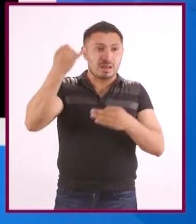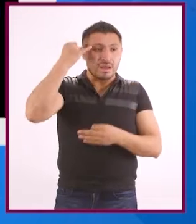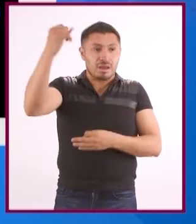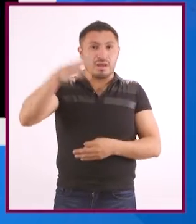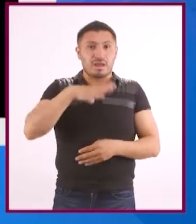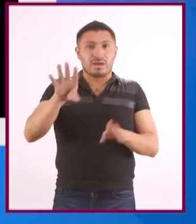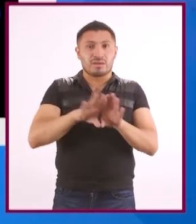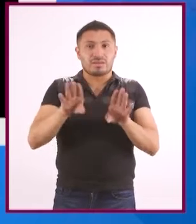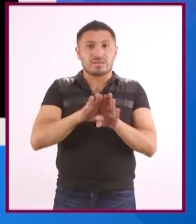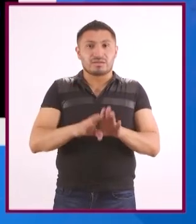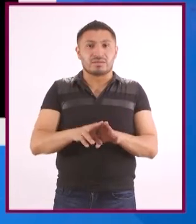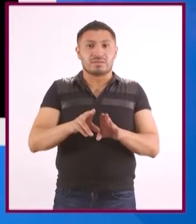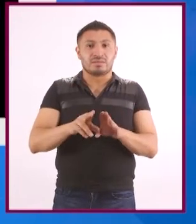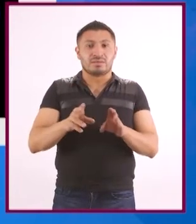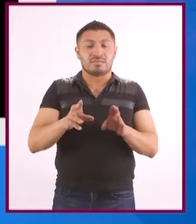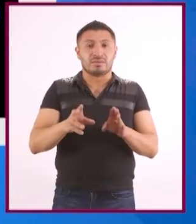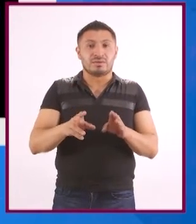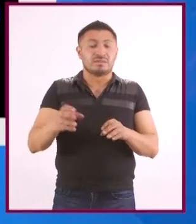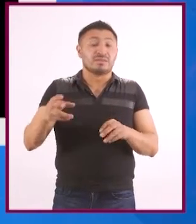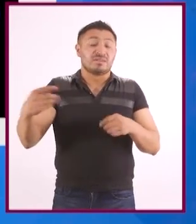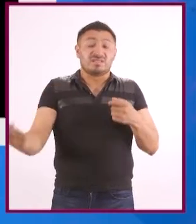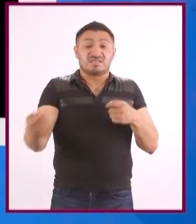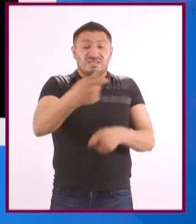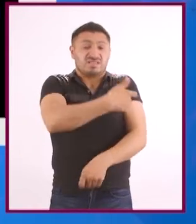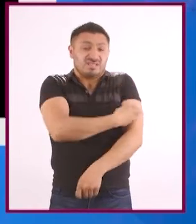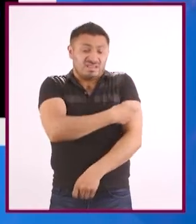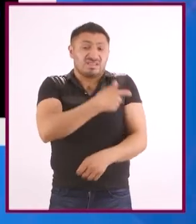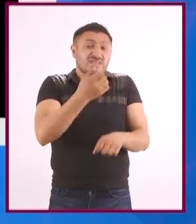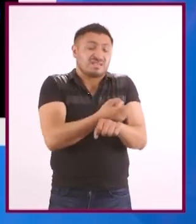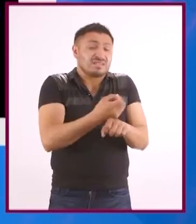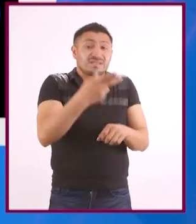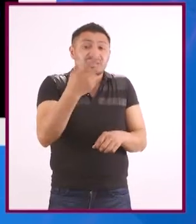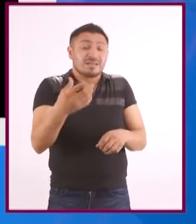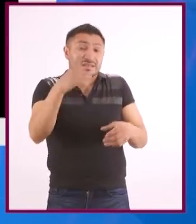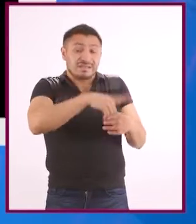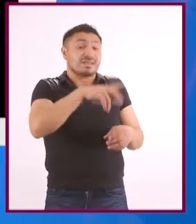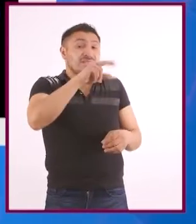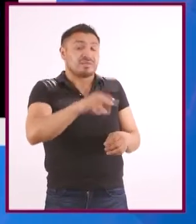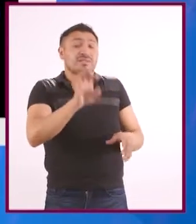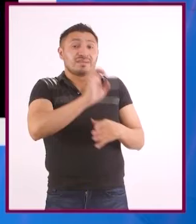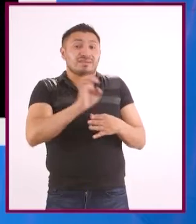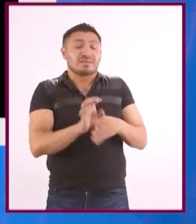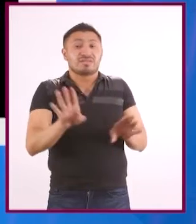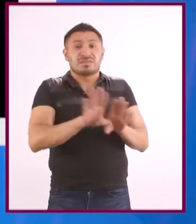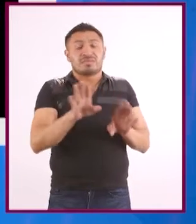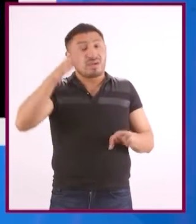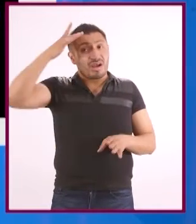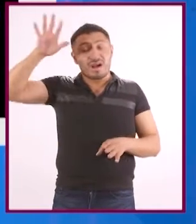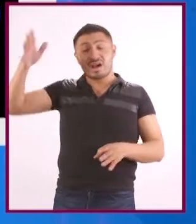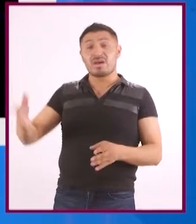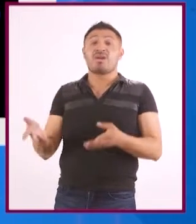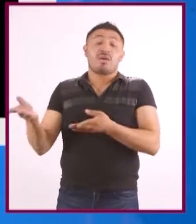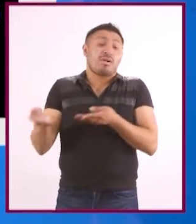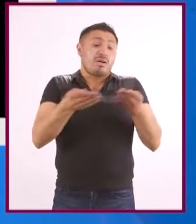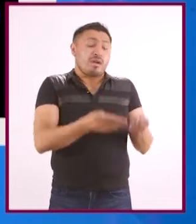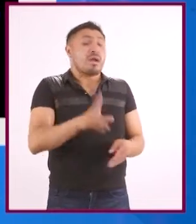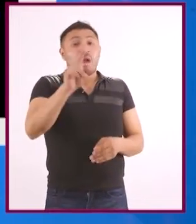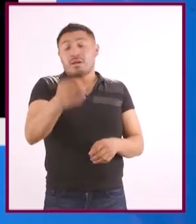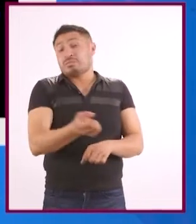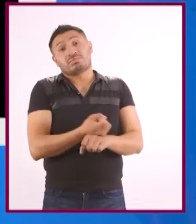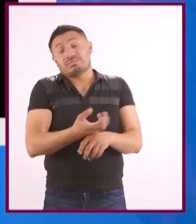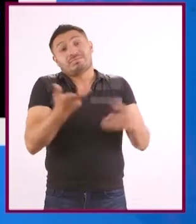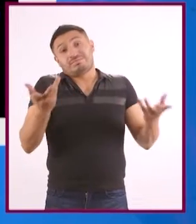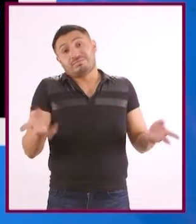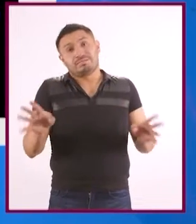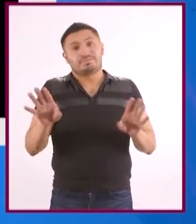recibir transfusiones de sangre. Entonces, cuando tenemos un adulto que llega al hospital con una tarjeta o con una placa que dice no sangre,